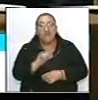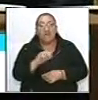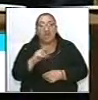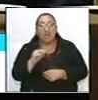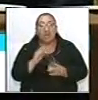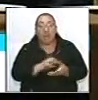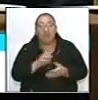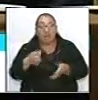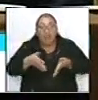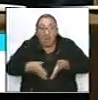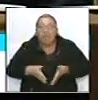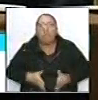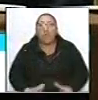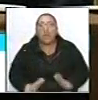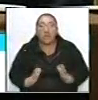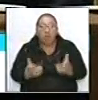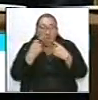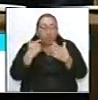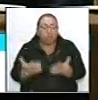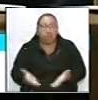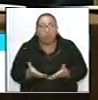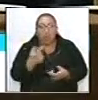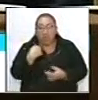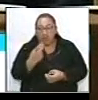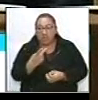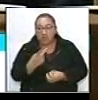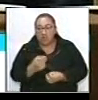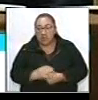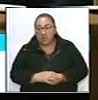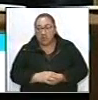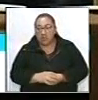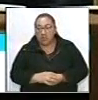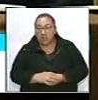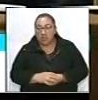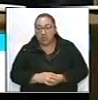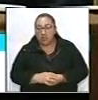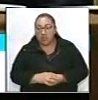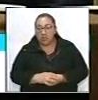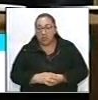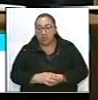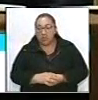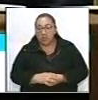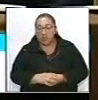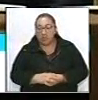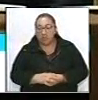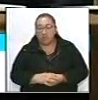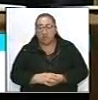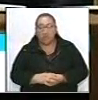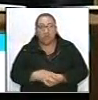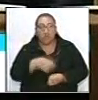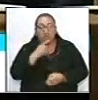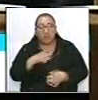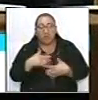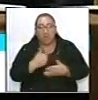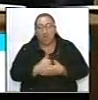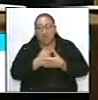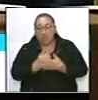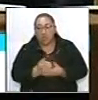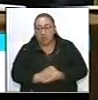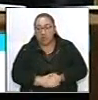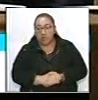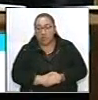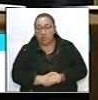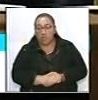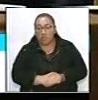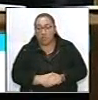atendemos parto, y en ese caso el parto entraría más, ¿no?, la mujer para poder actuar. Entonces, en este caso, por eso